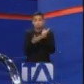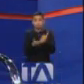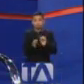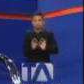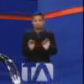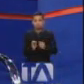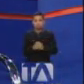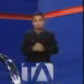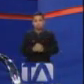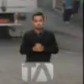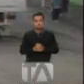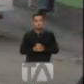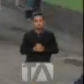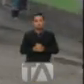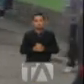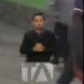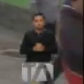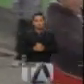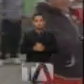potable.